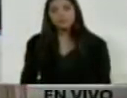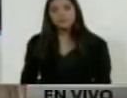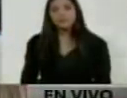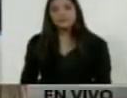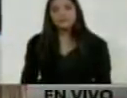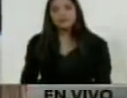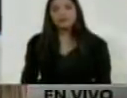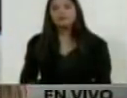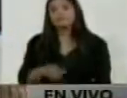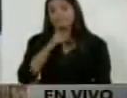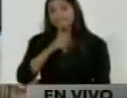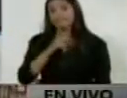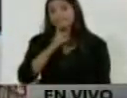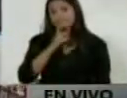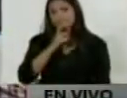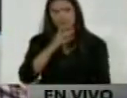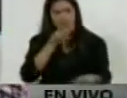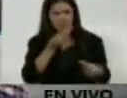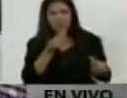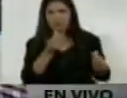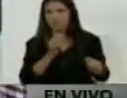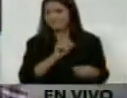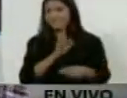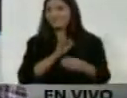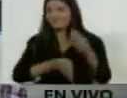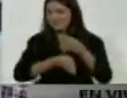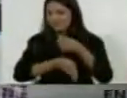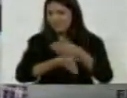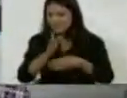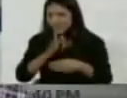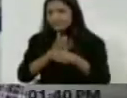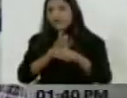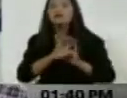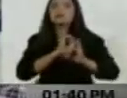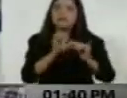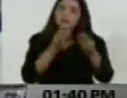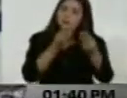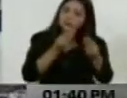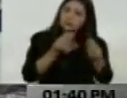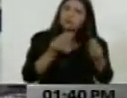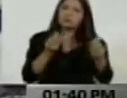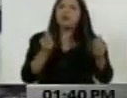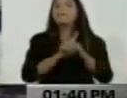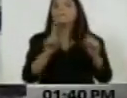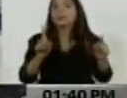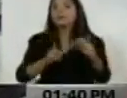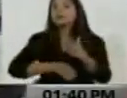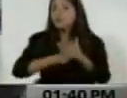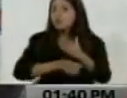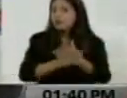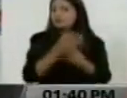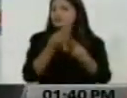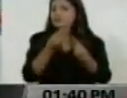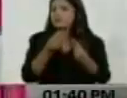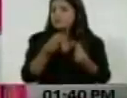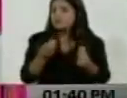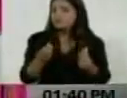Las dificultades aún no han pasado, las hemos superado, pero están latentes como